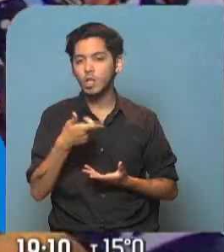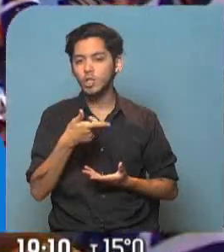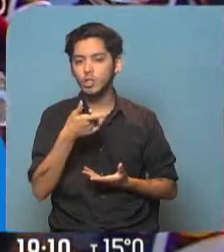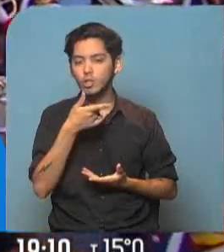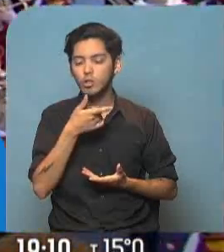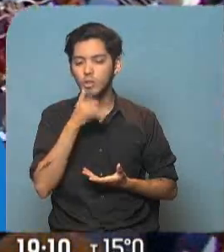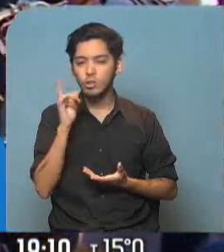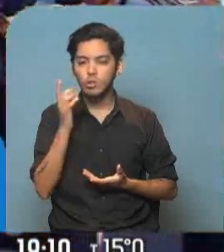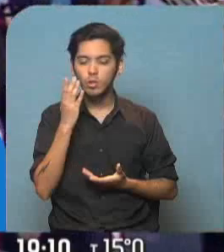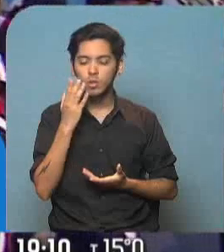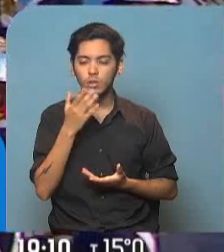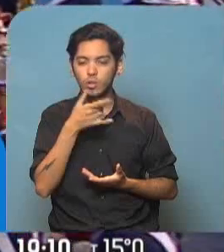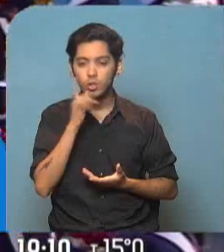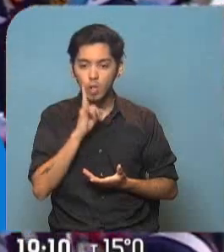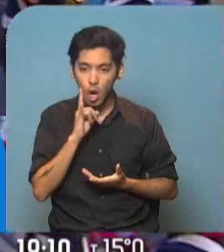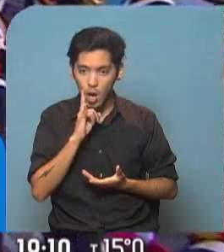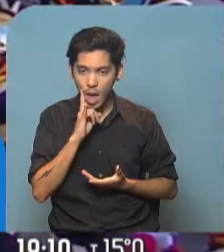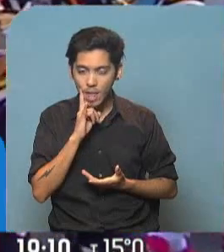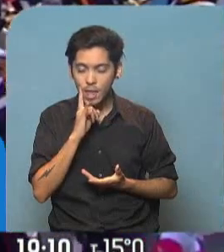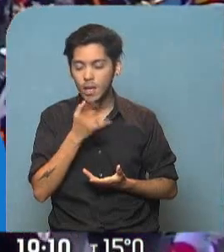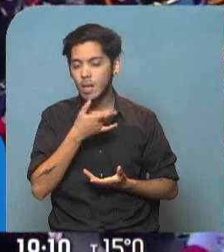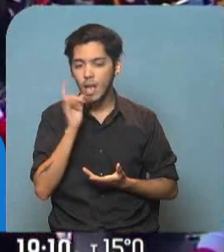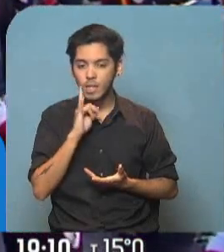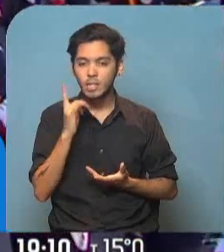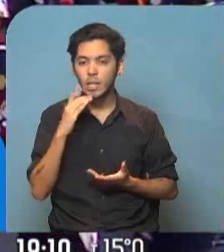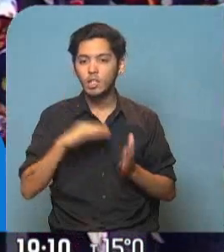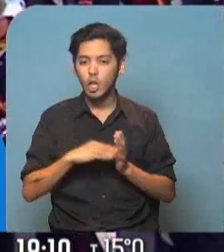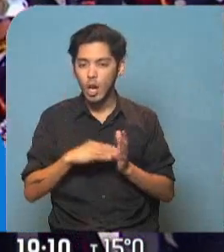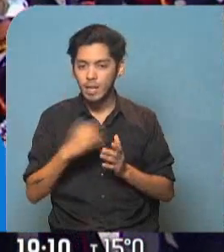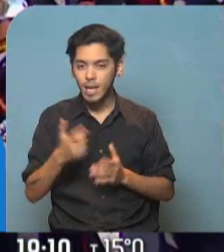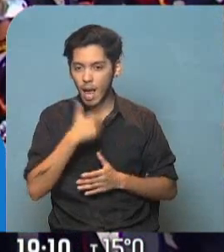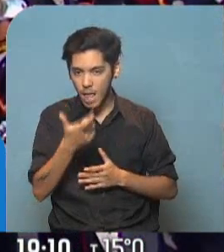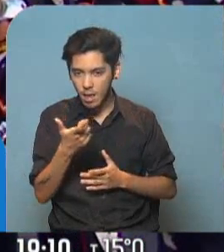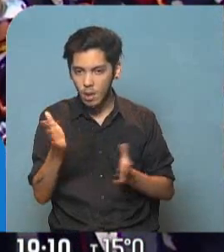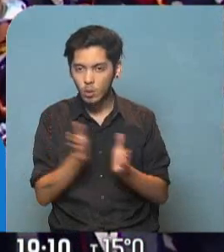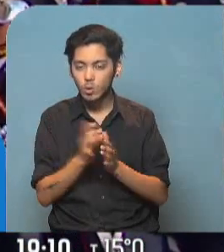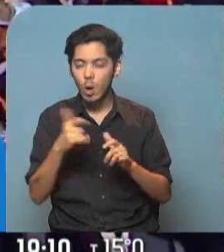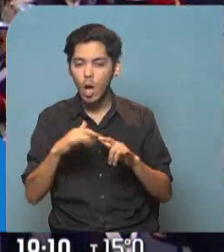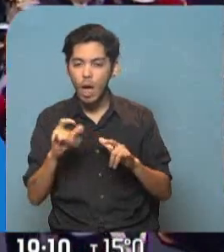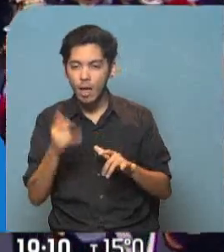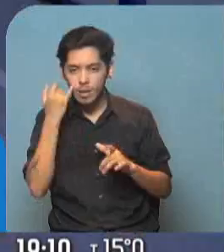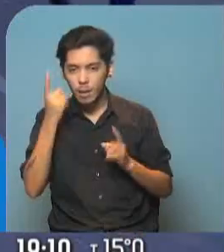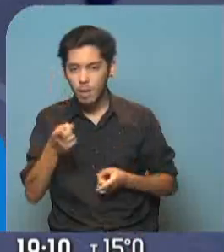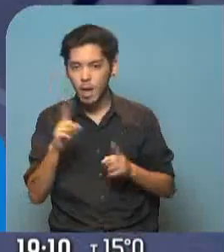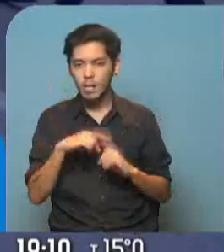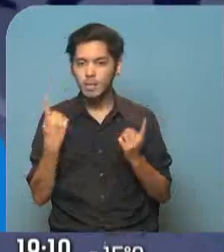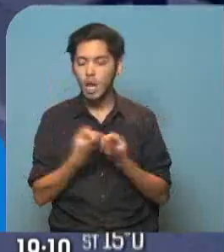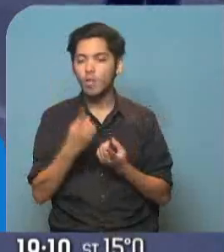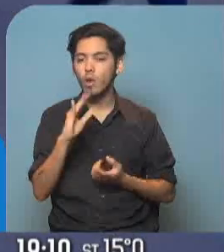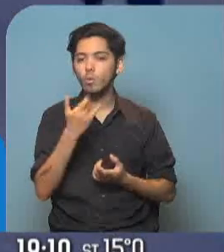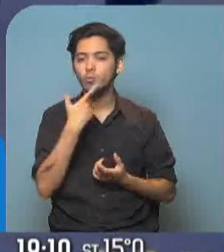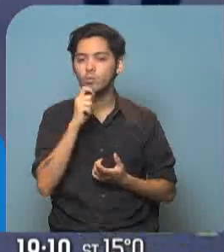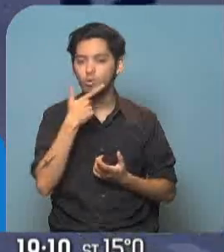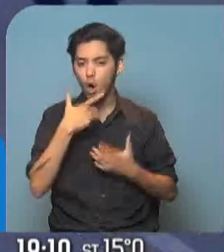primera dama, Juliana Aguada, y también los miembros de su gabinete y otros funcionarios nacionales en el Salón de los Bustos.